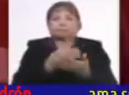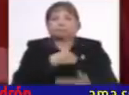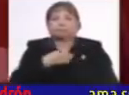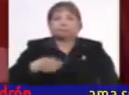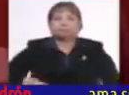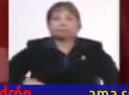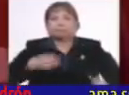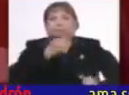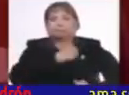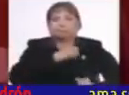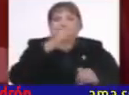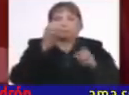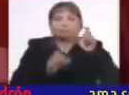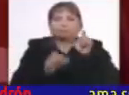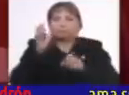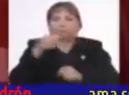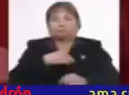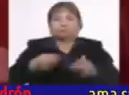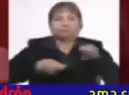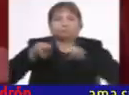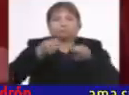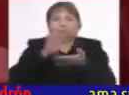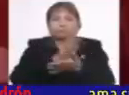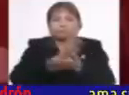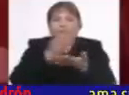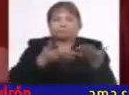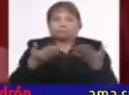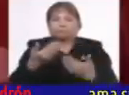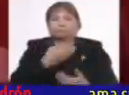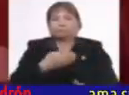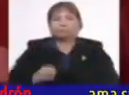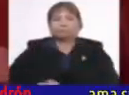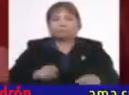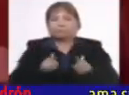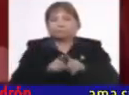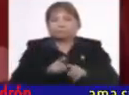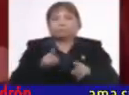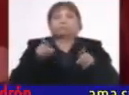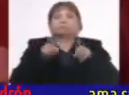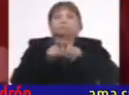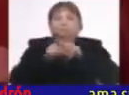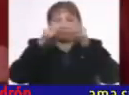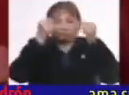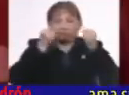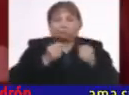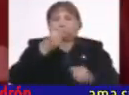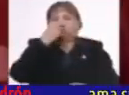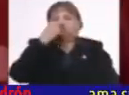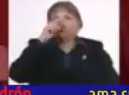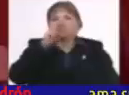ministerio el interior con la gestión pública con la administración del sector pero también decisiones que tenían que ver